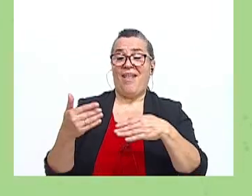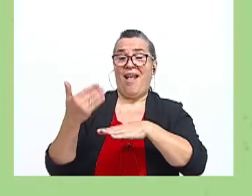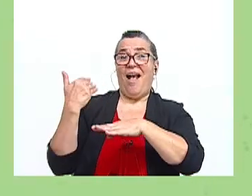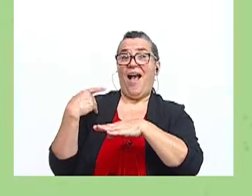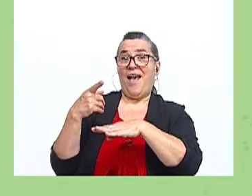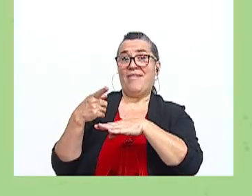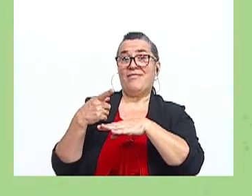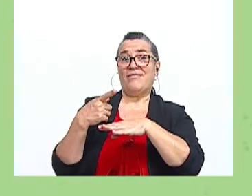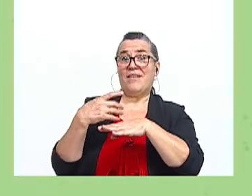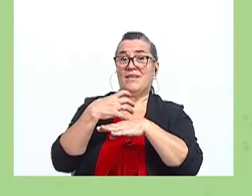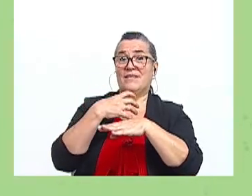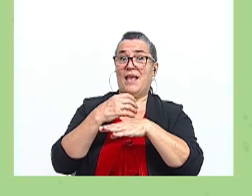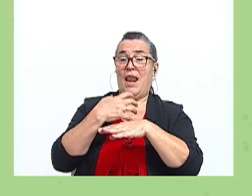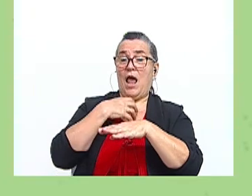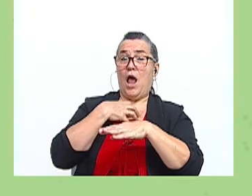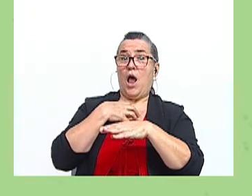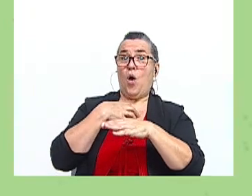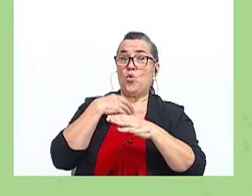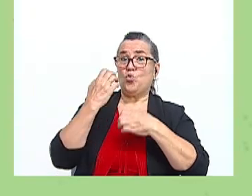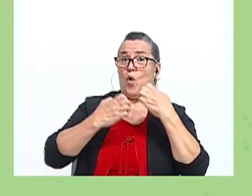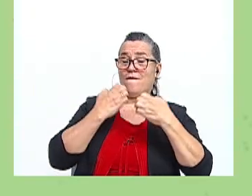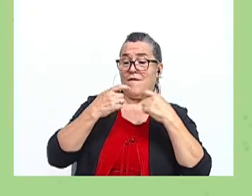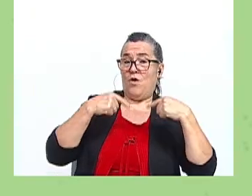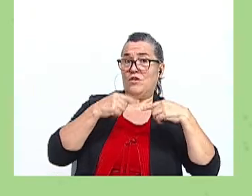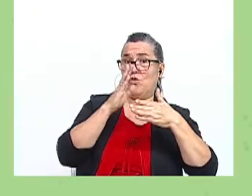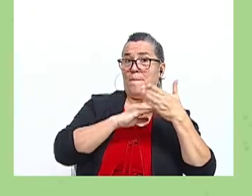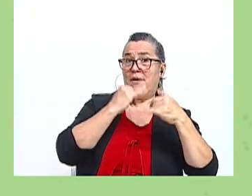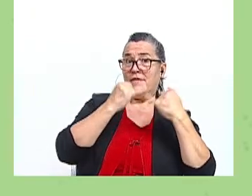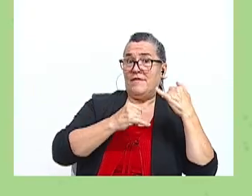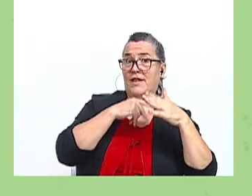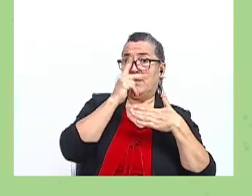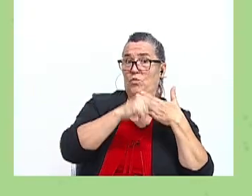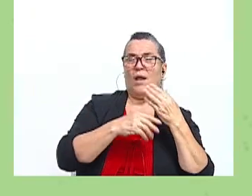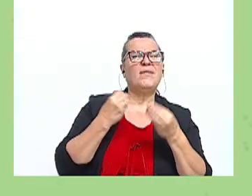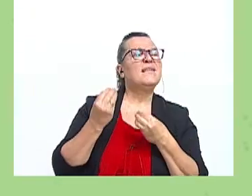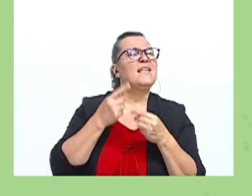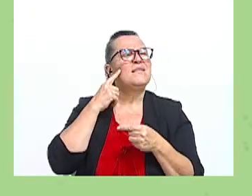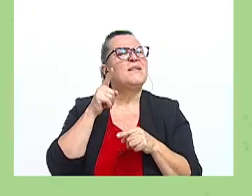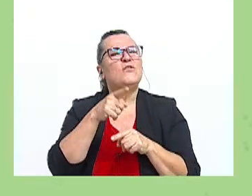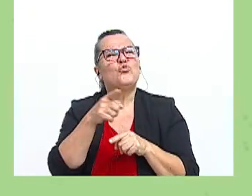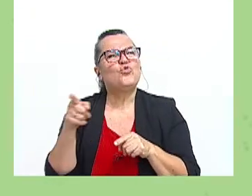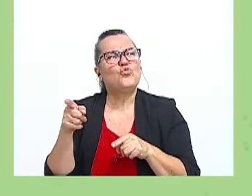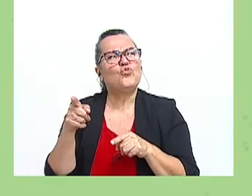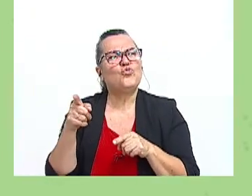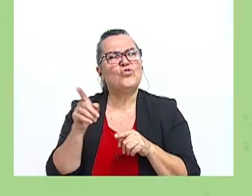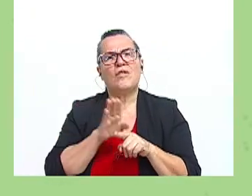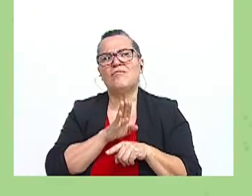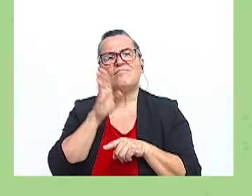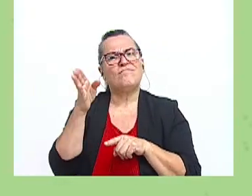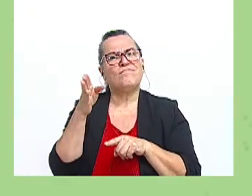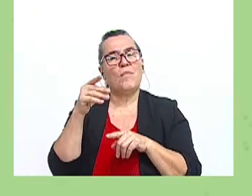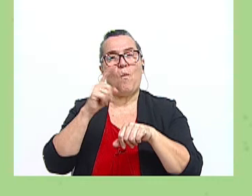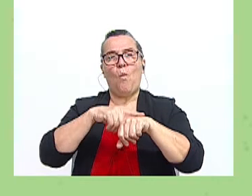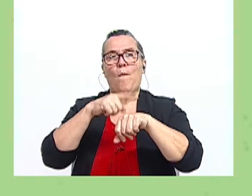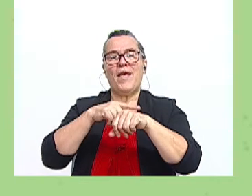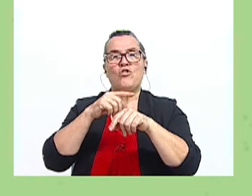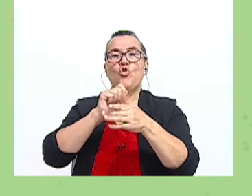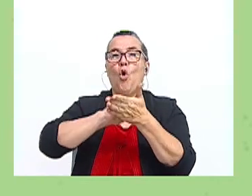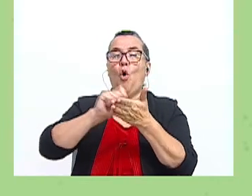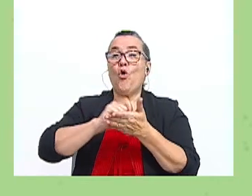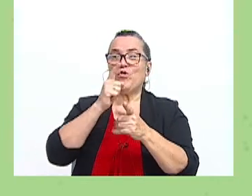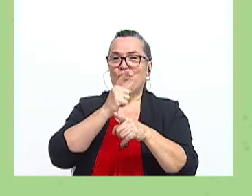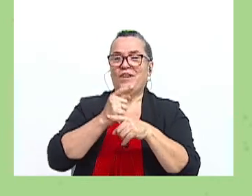Antes de ir a la autoevaluación, que es la parte final del programa, ¿qué les parece si vamos con el momento ortográfico de